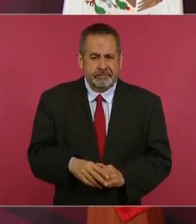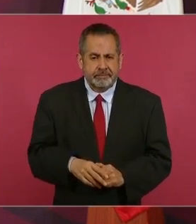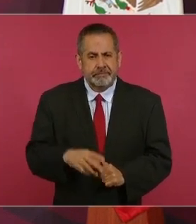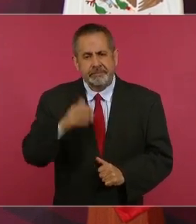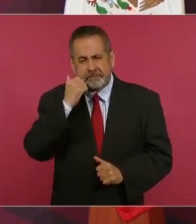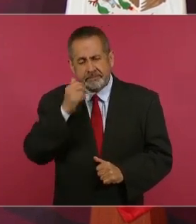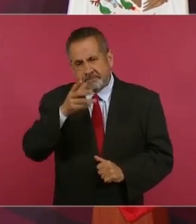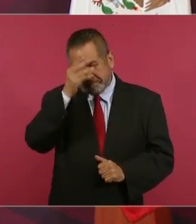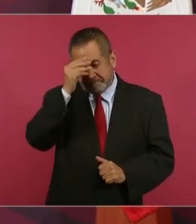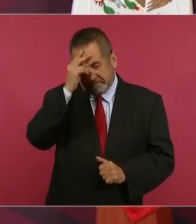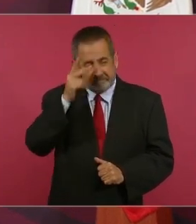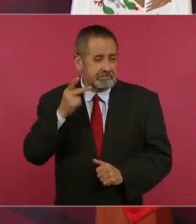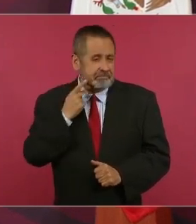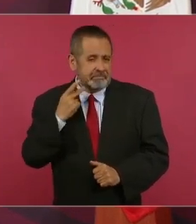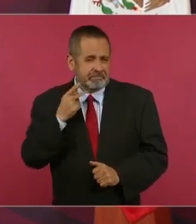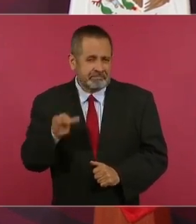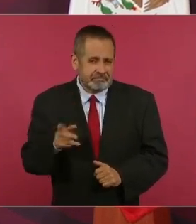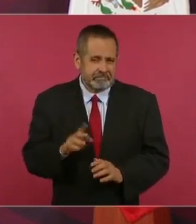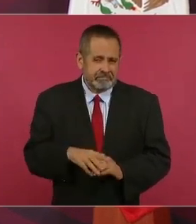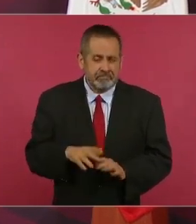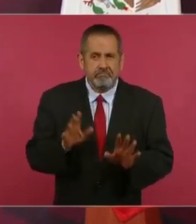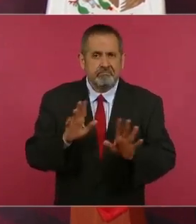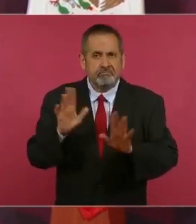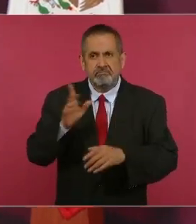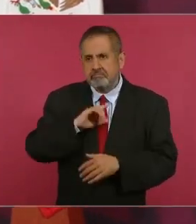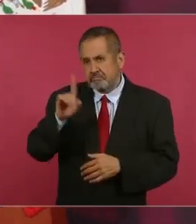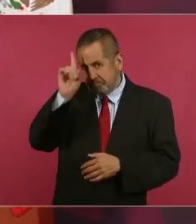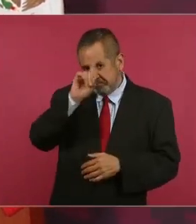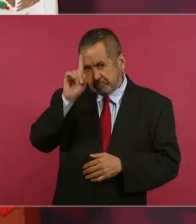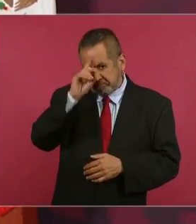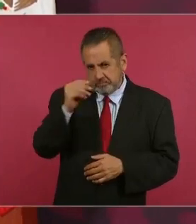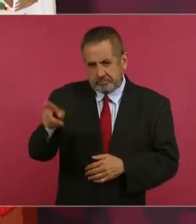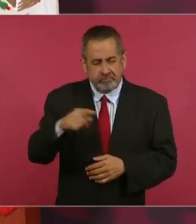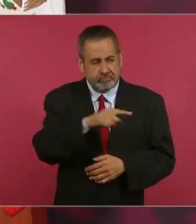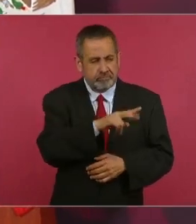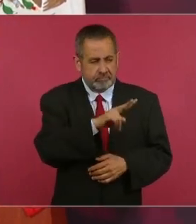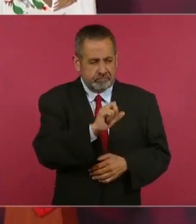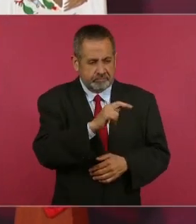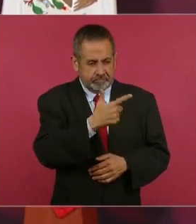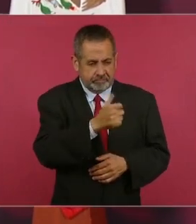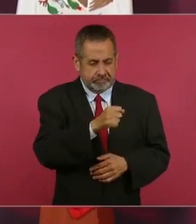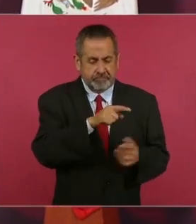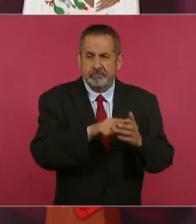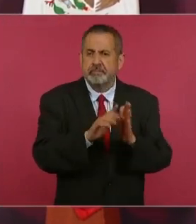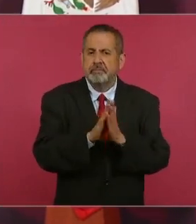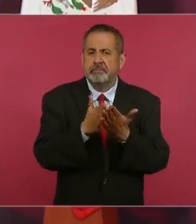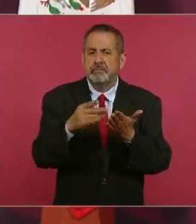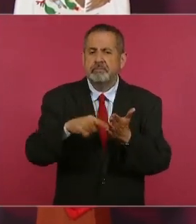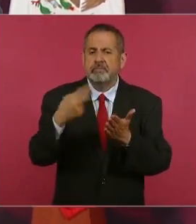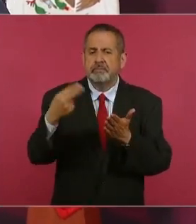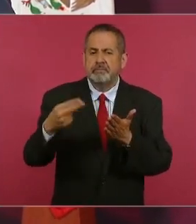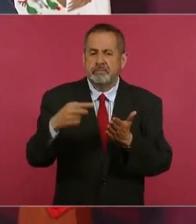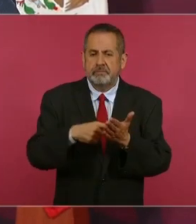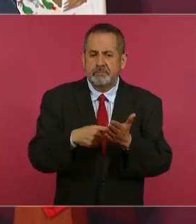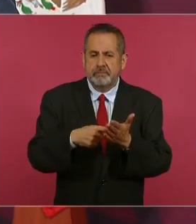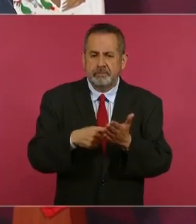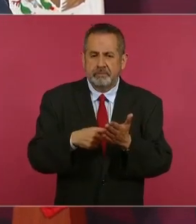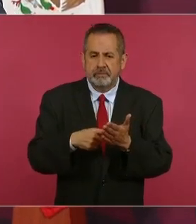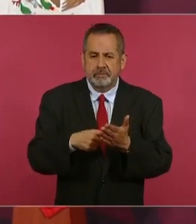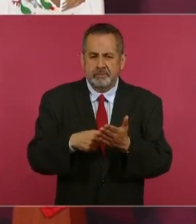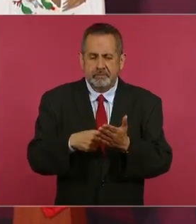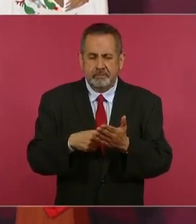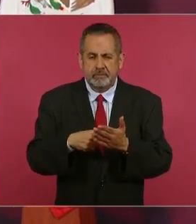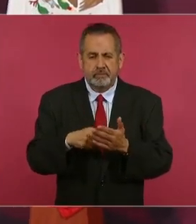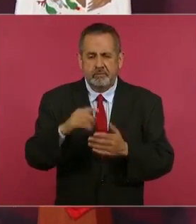hacer política, les recomiendo de Vargas Llosa un libro que se llama Como pez en el